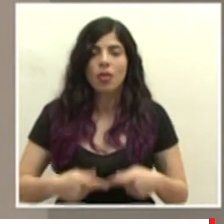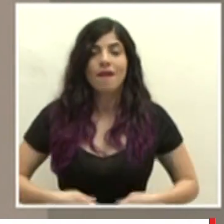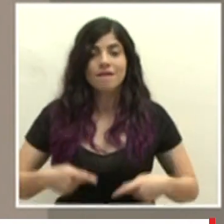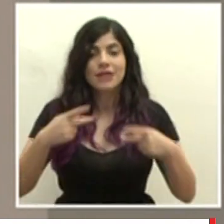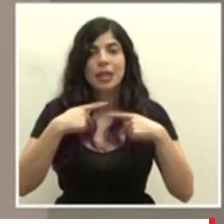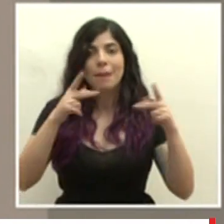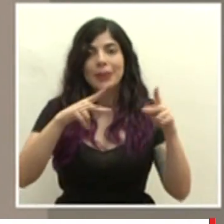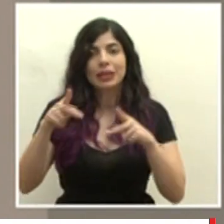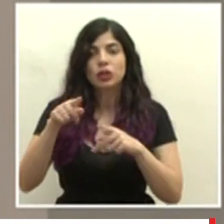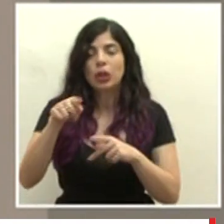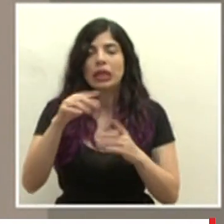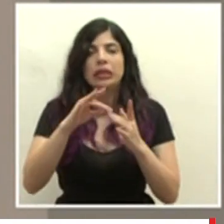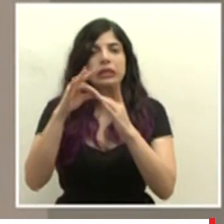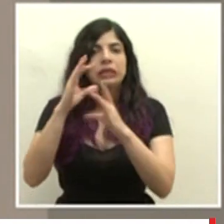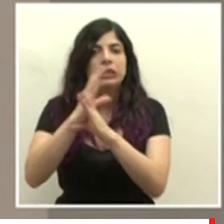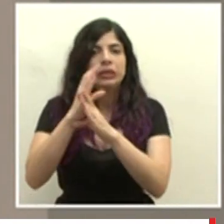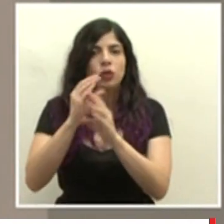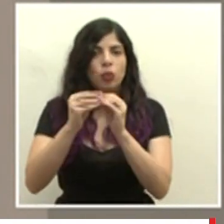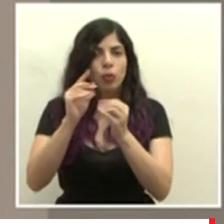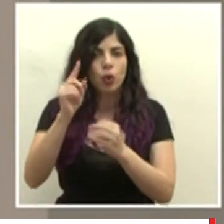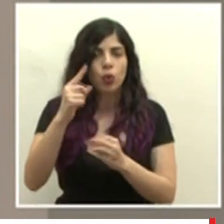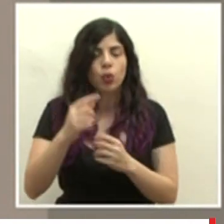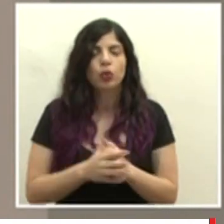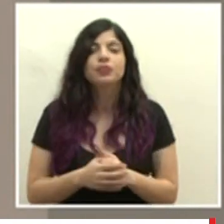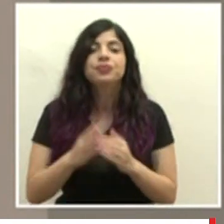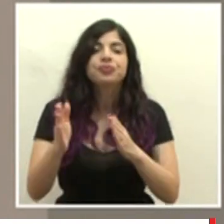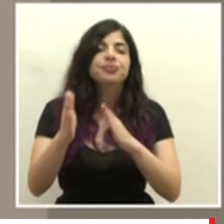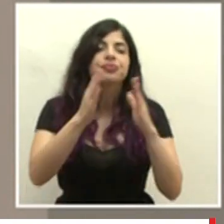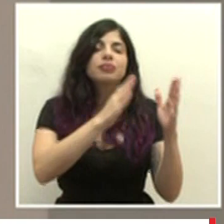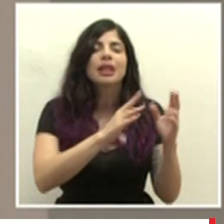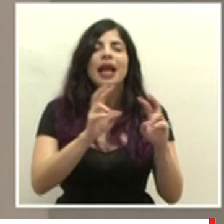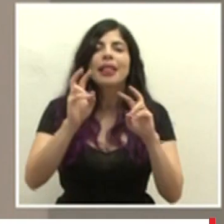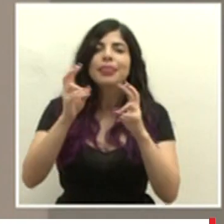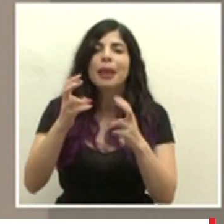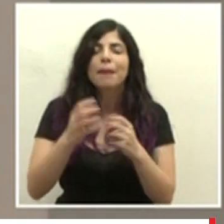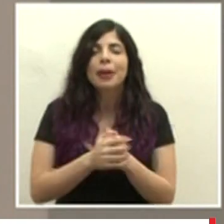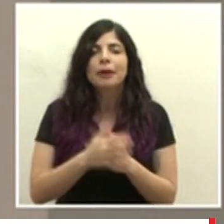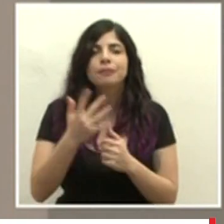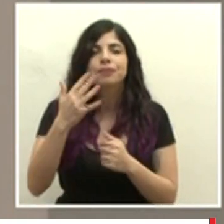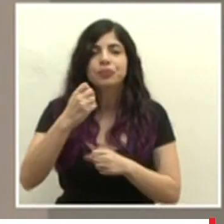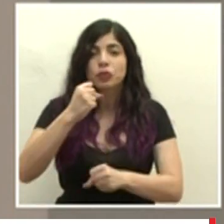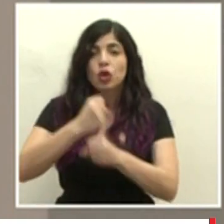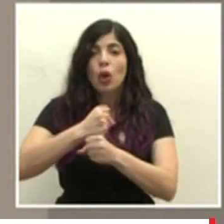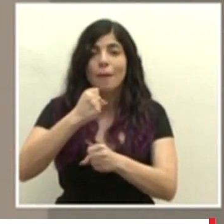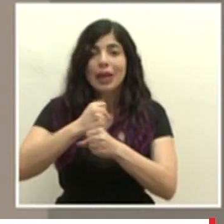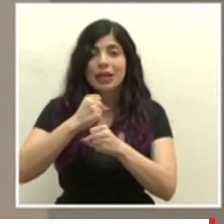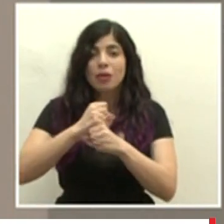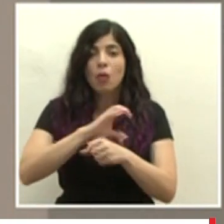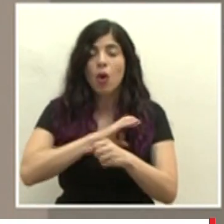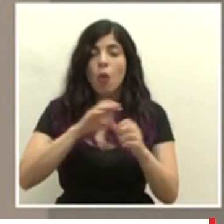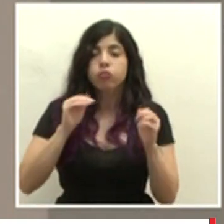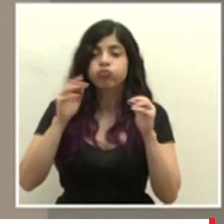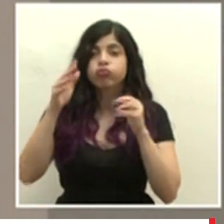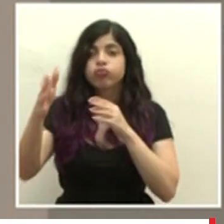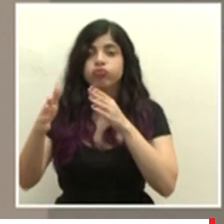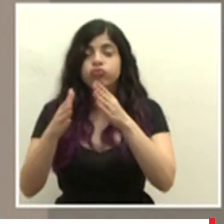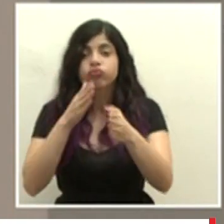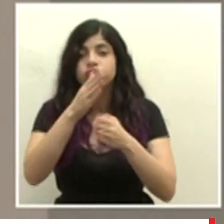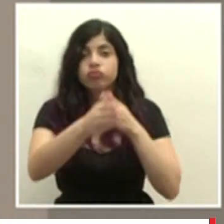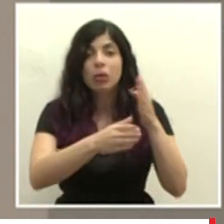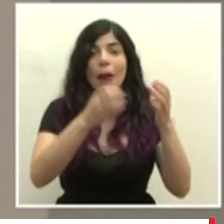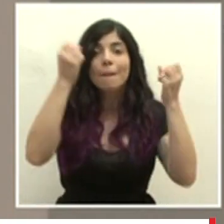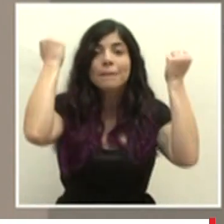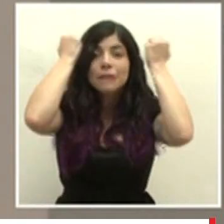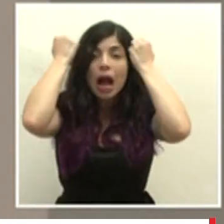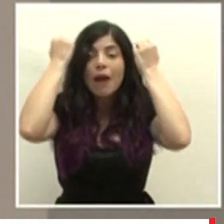de las mismas personas. Y con respecto al asunto del operativo en Pavas, para muestrear más y